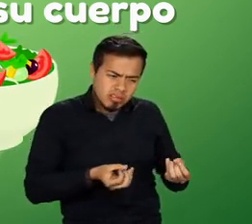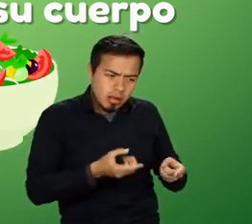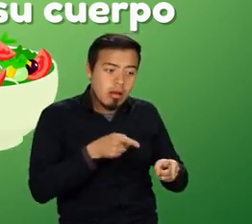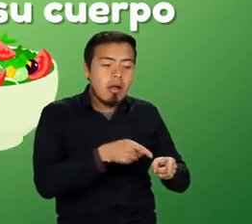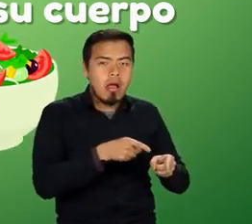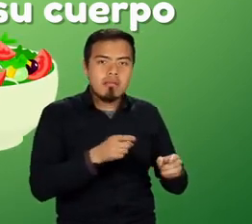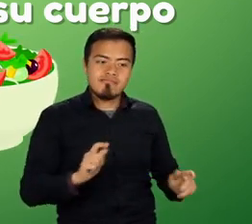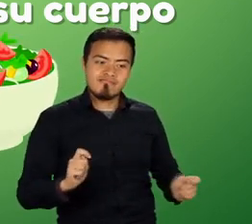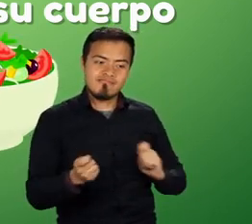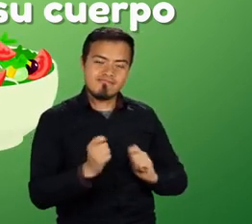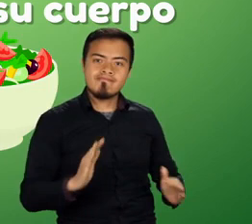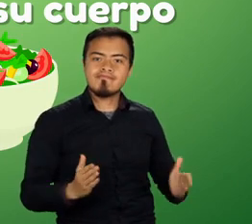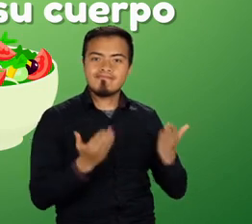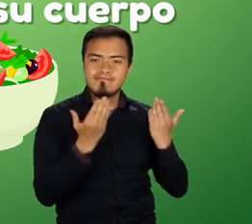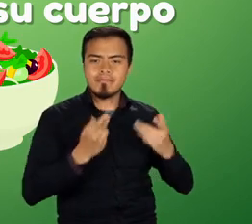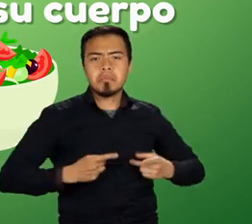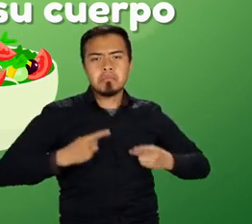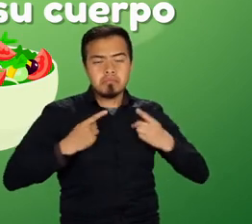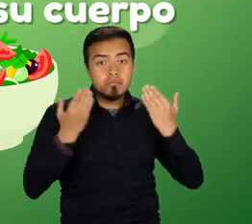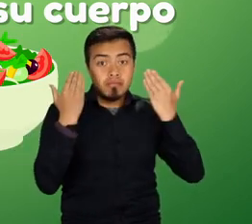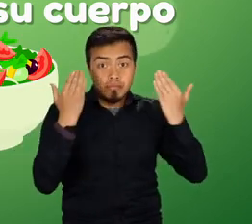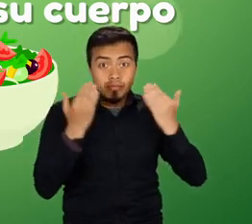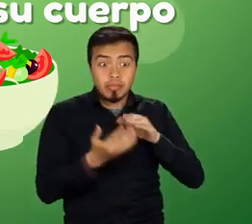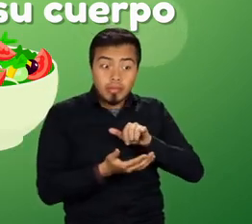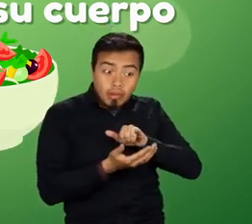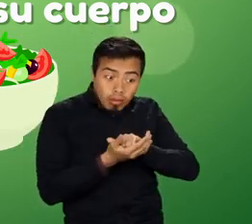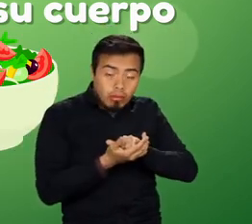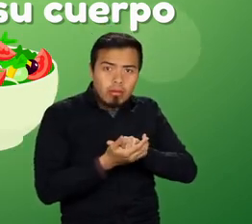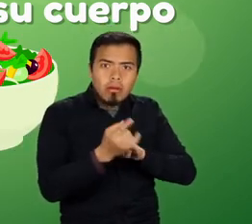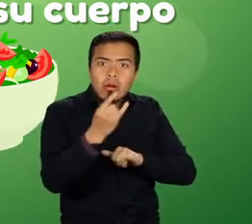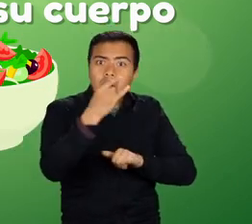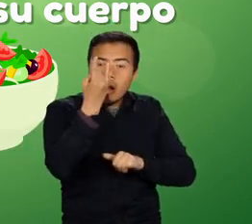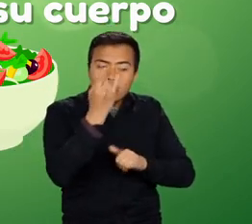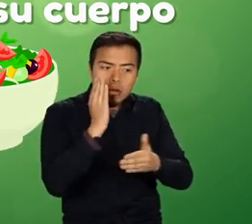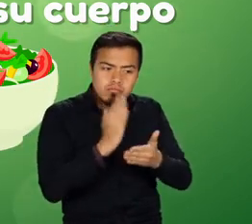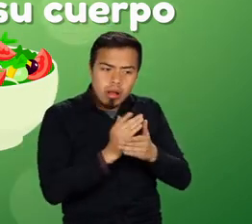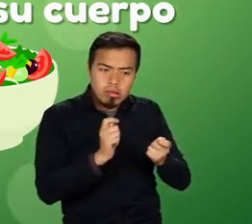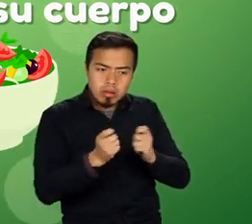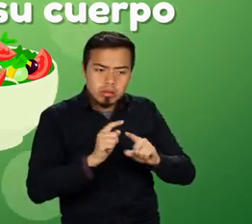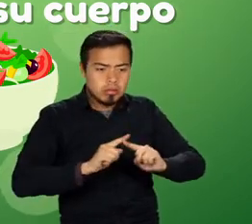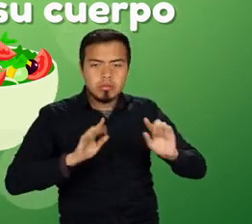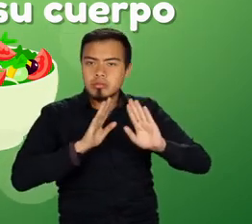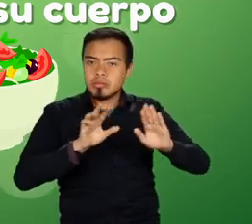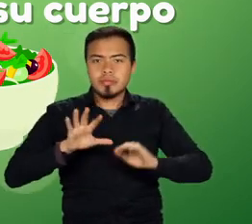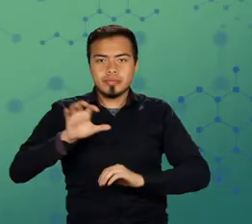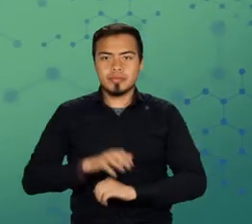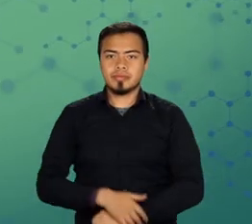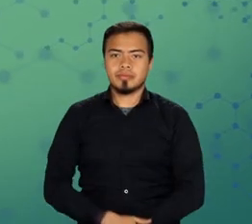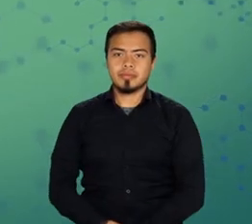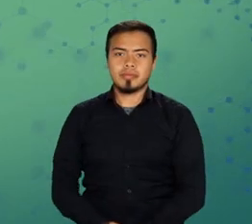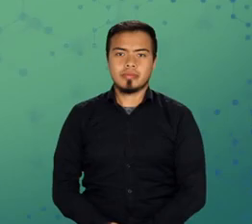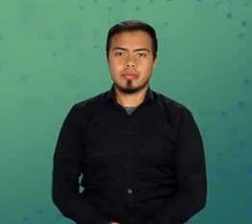llevará por el resto de su vida y puede incidir en cáncer en su adultez.